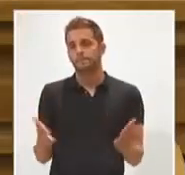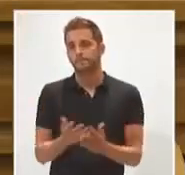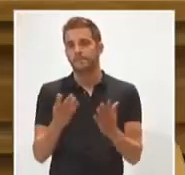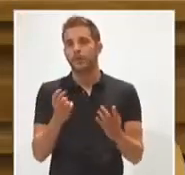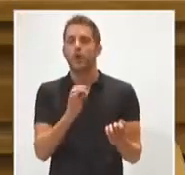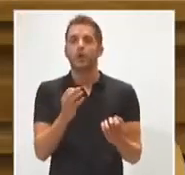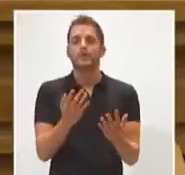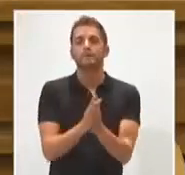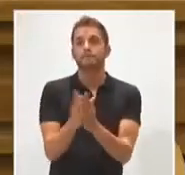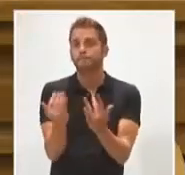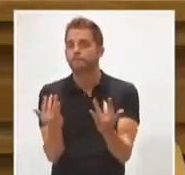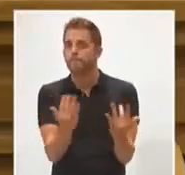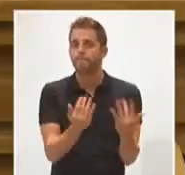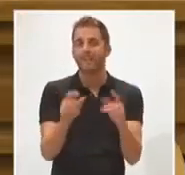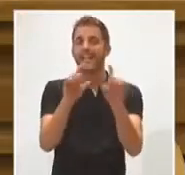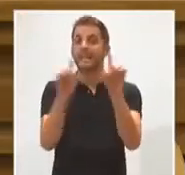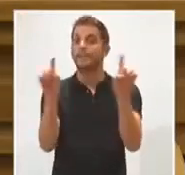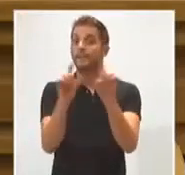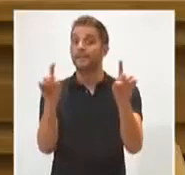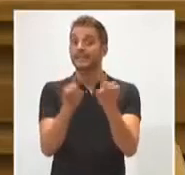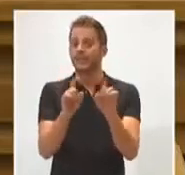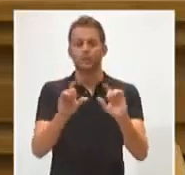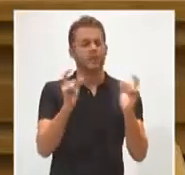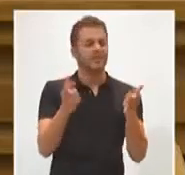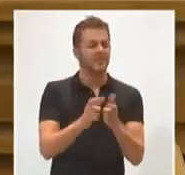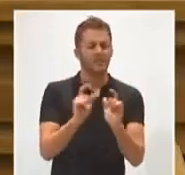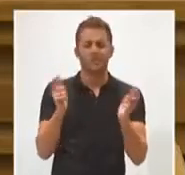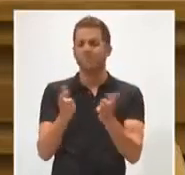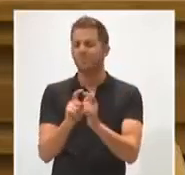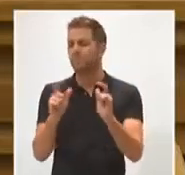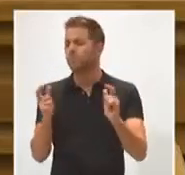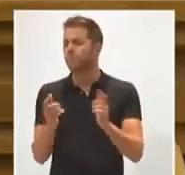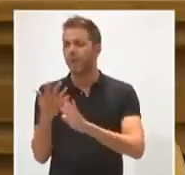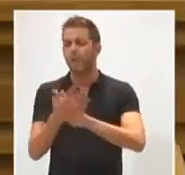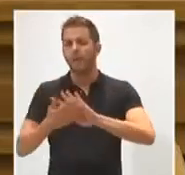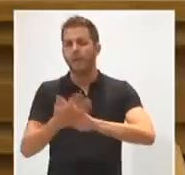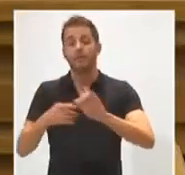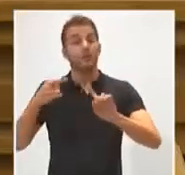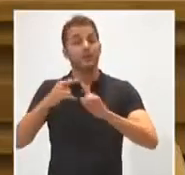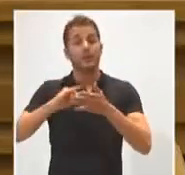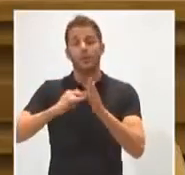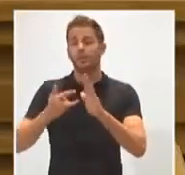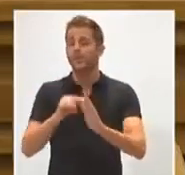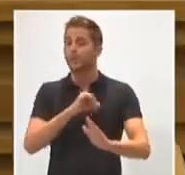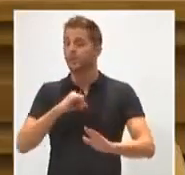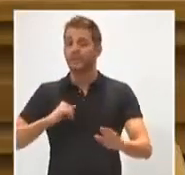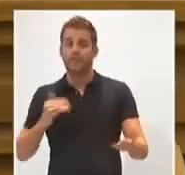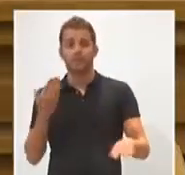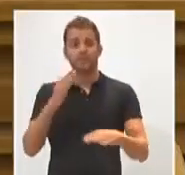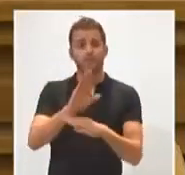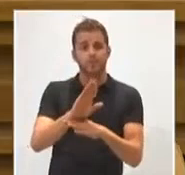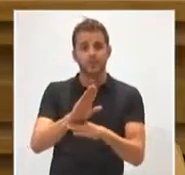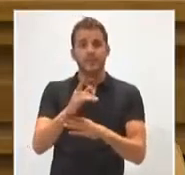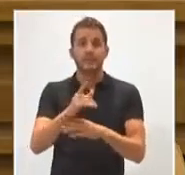incitar a muchos empresarios con multitud de reuniones para que se presenten proyectos privados cientos de proyectos que van a tener una u otra